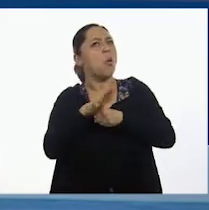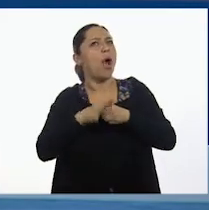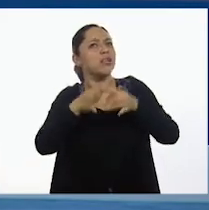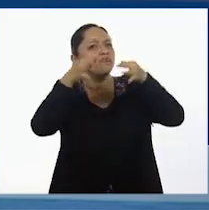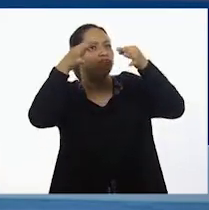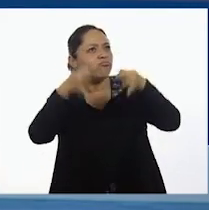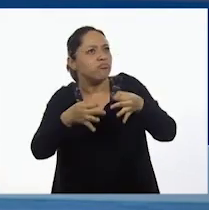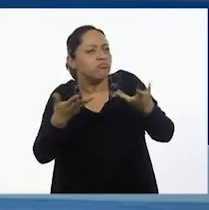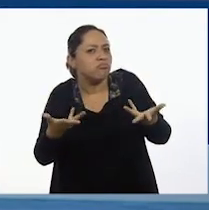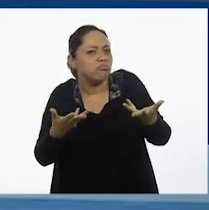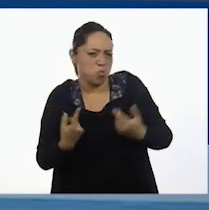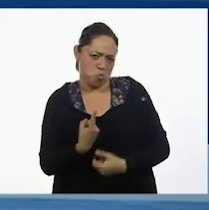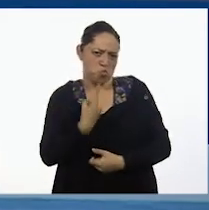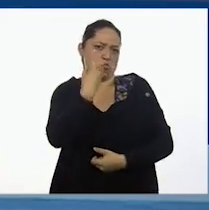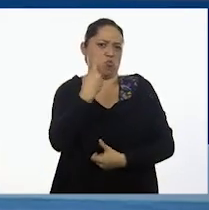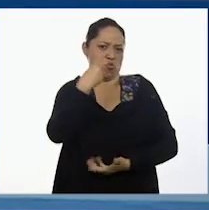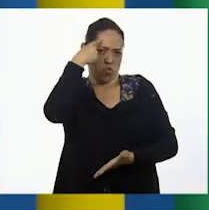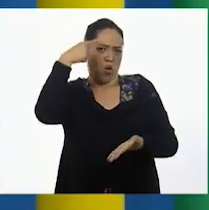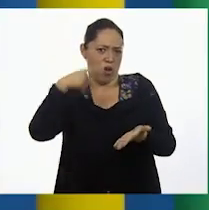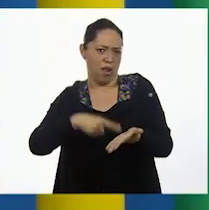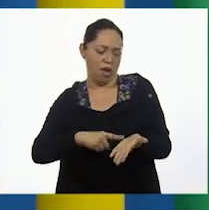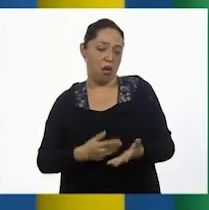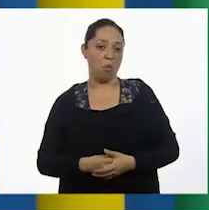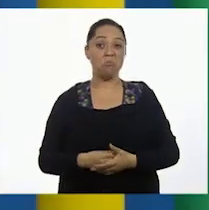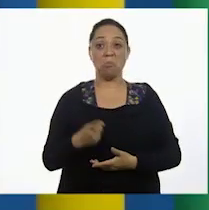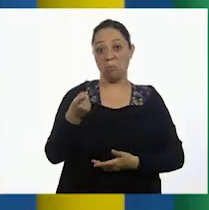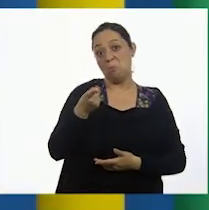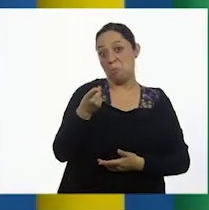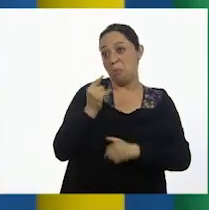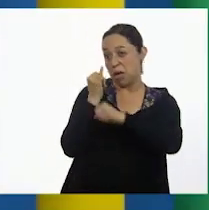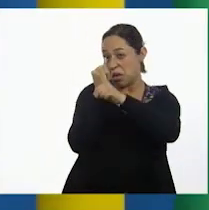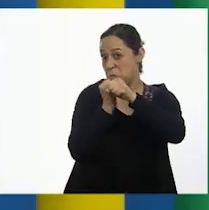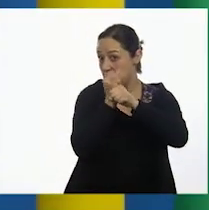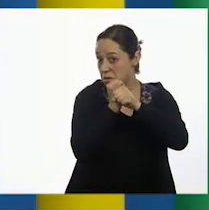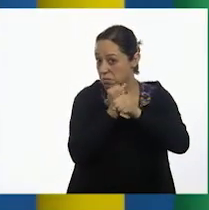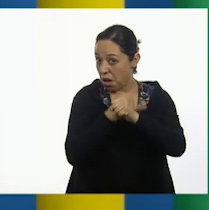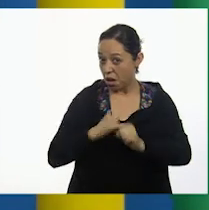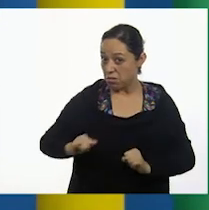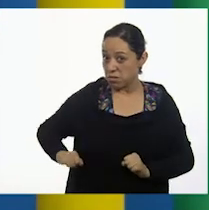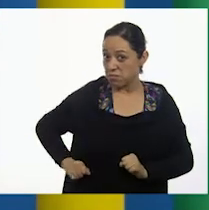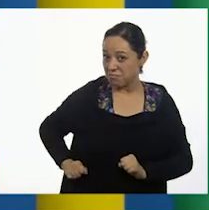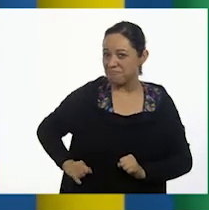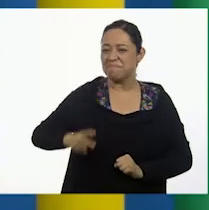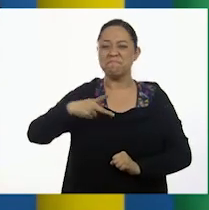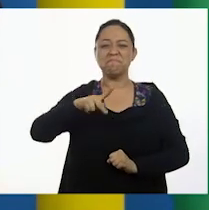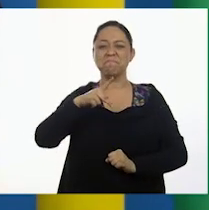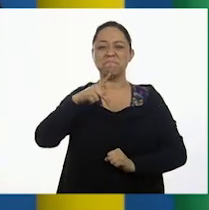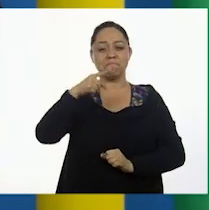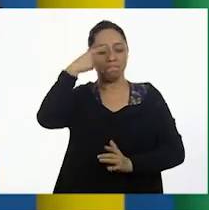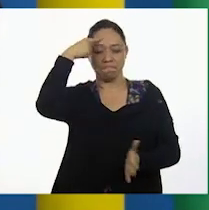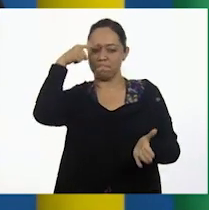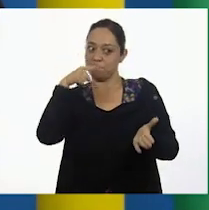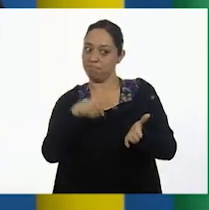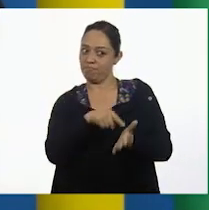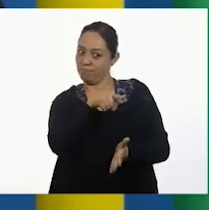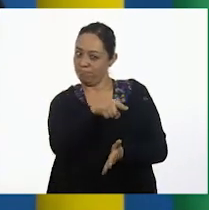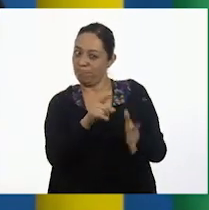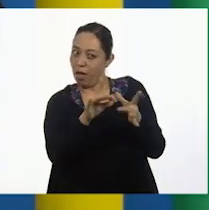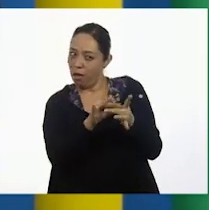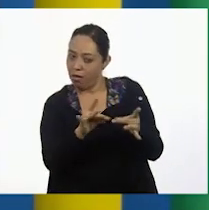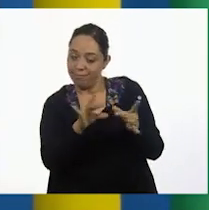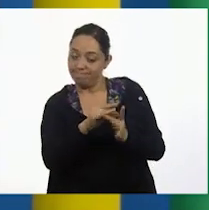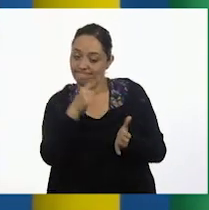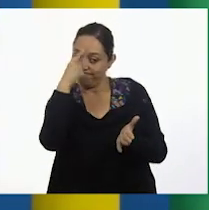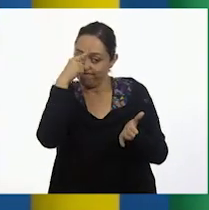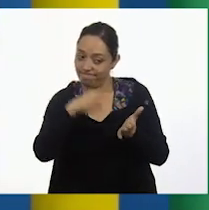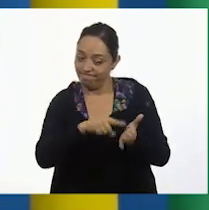original? Tiene que haber una, ¿no? Pues sería interesante investigarla, aunque no creo que quisieras escucharla. Supongo que con